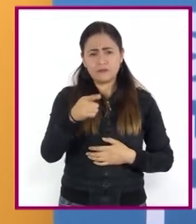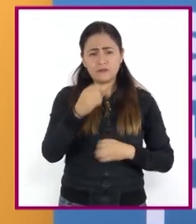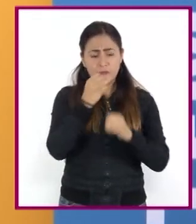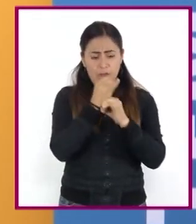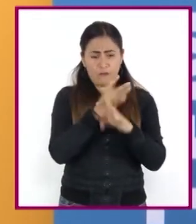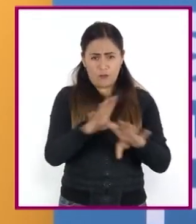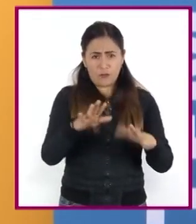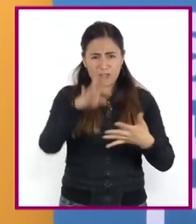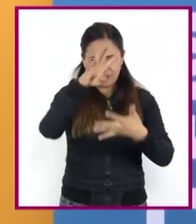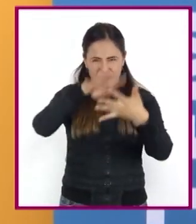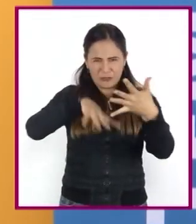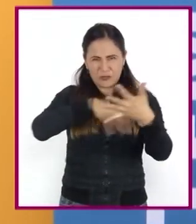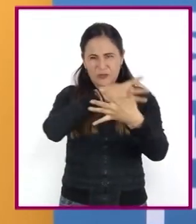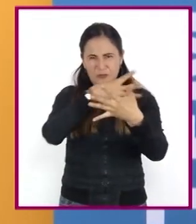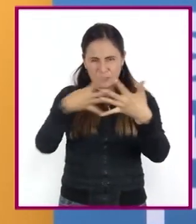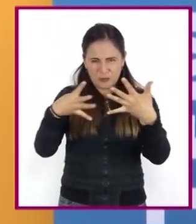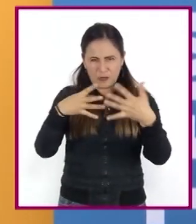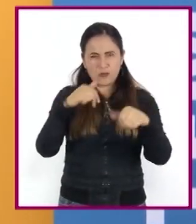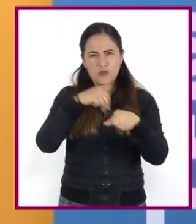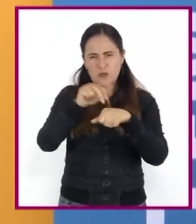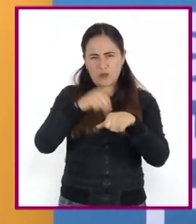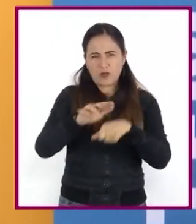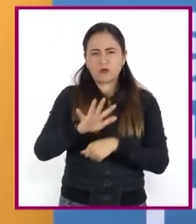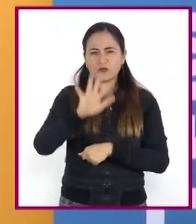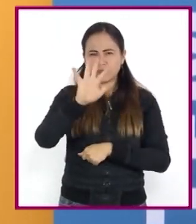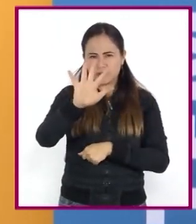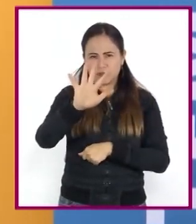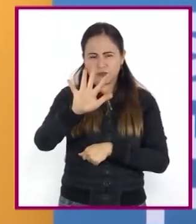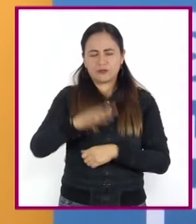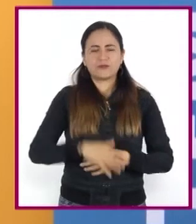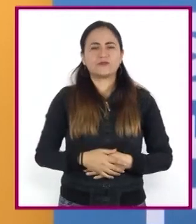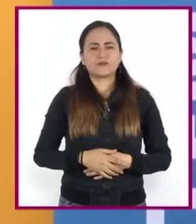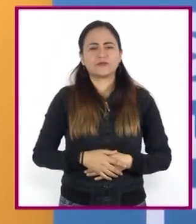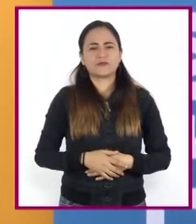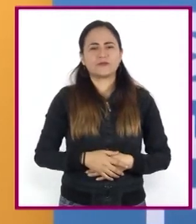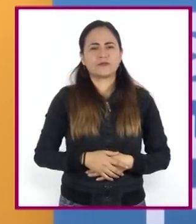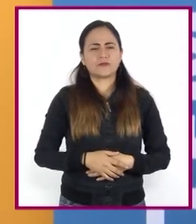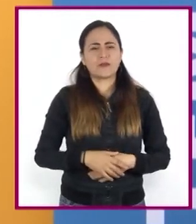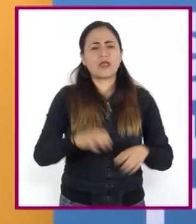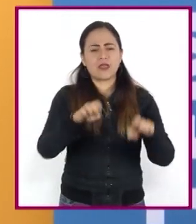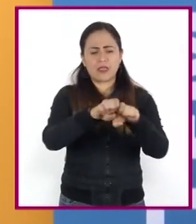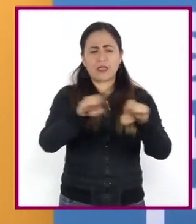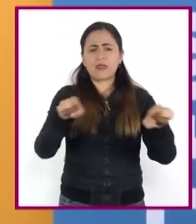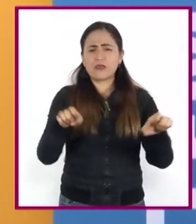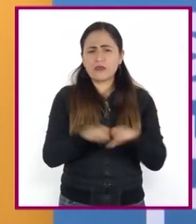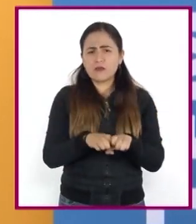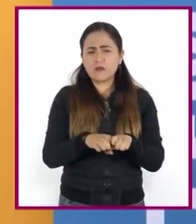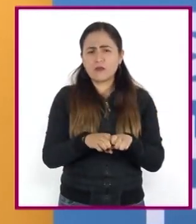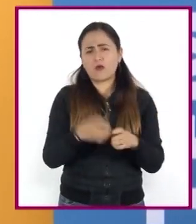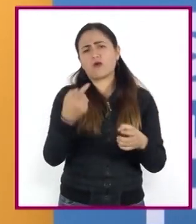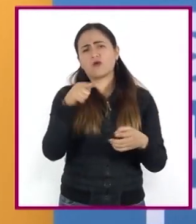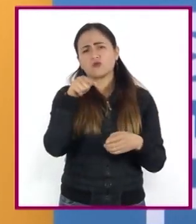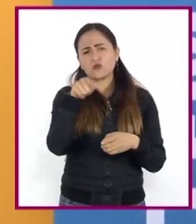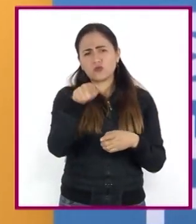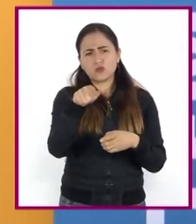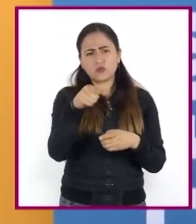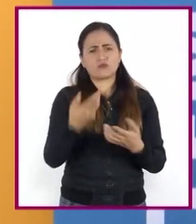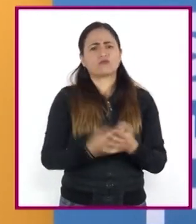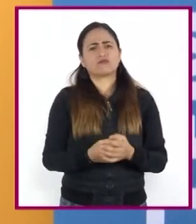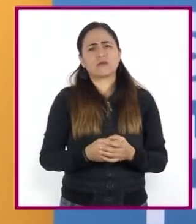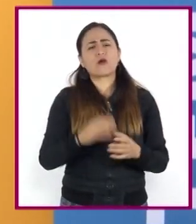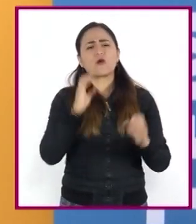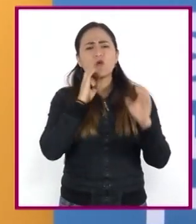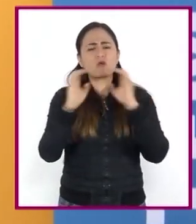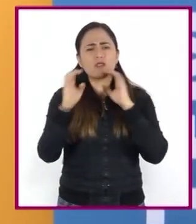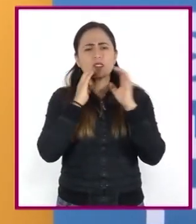la tabla de frecuencia de la pregunta 5, a través de cuál de los siguientes medios estás en